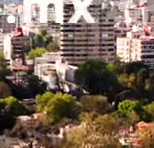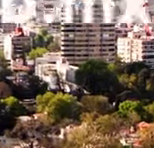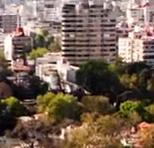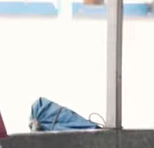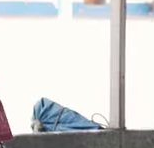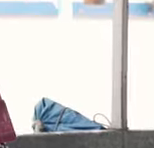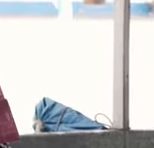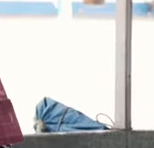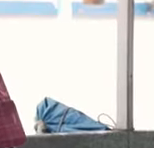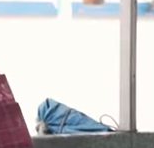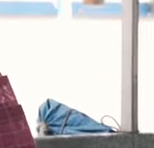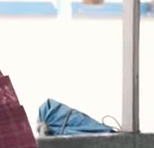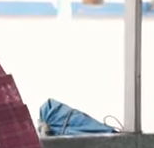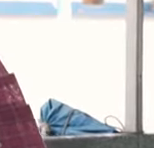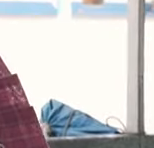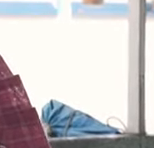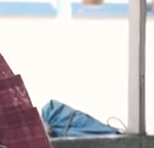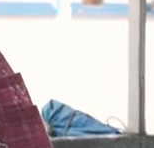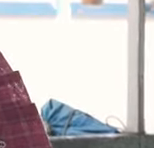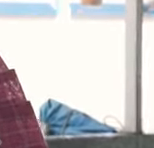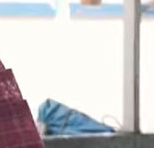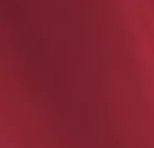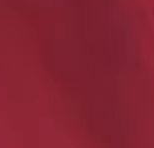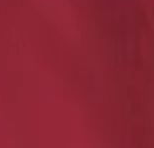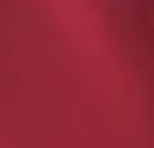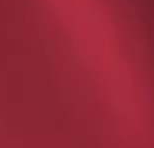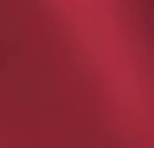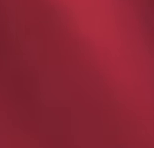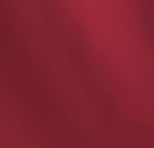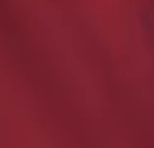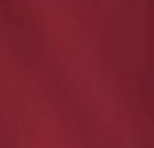coronavirus.gov.mx. Juntos saldremos adelante.